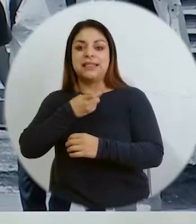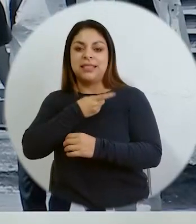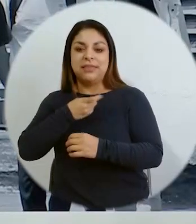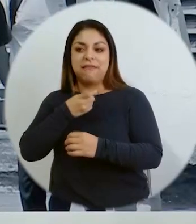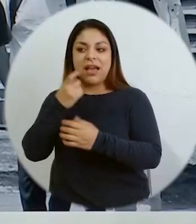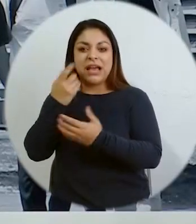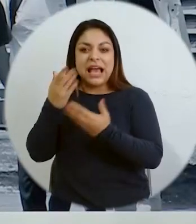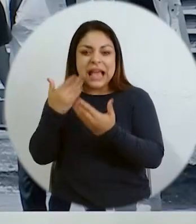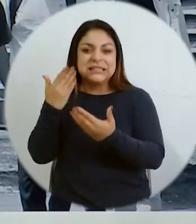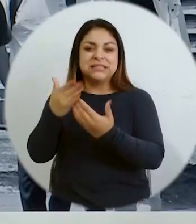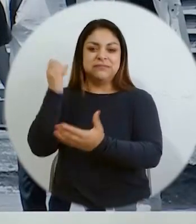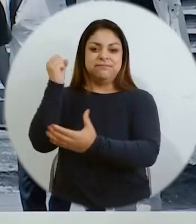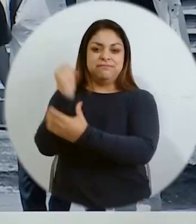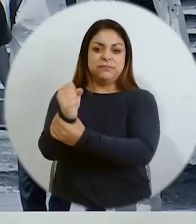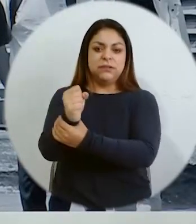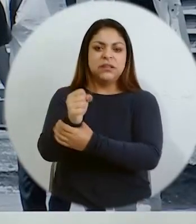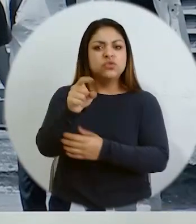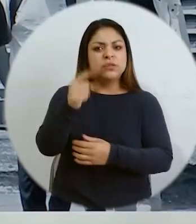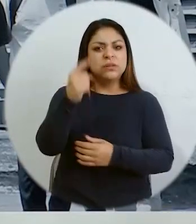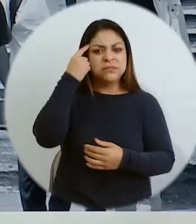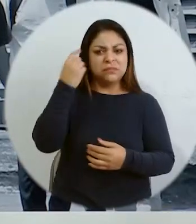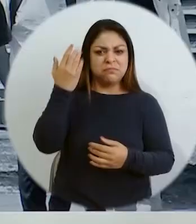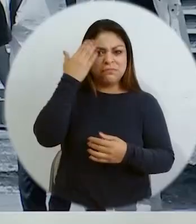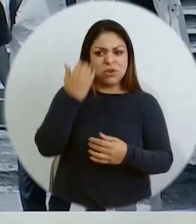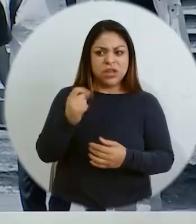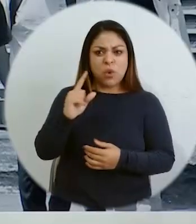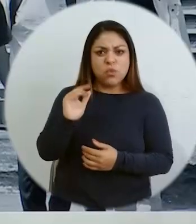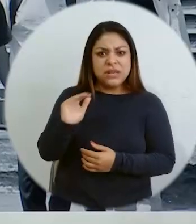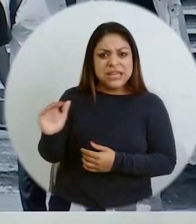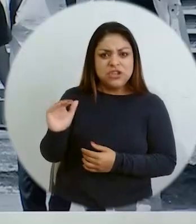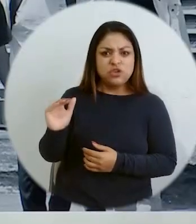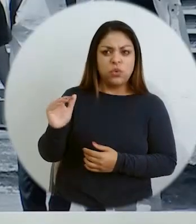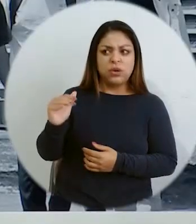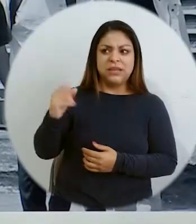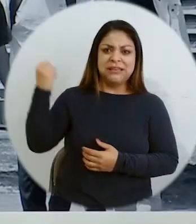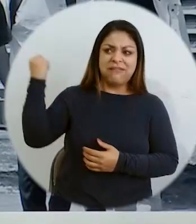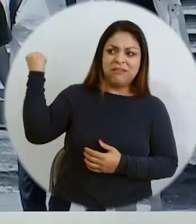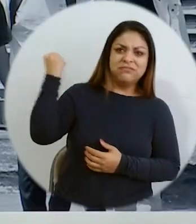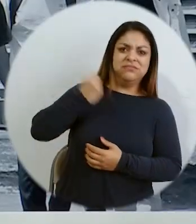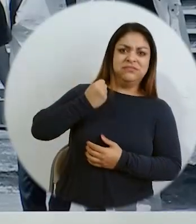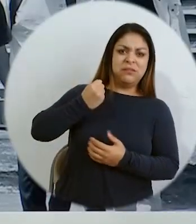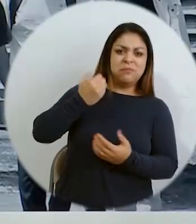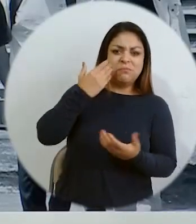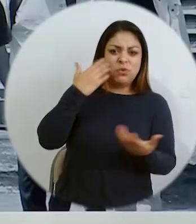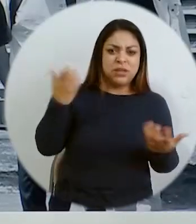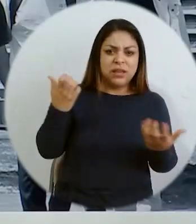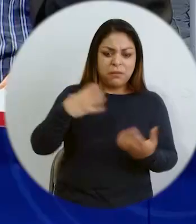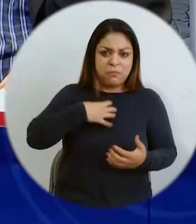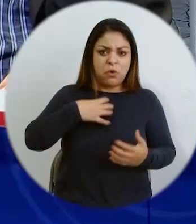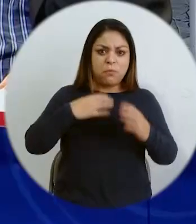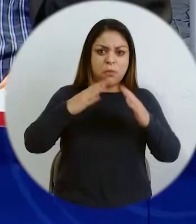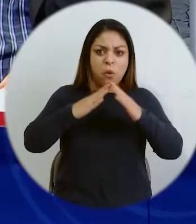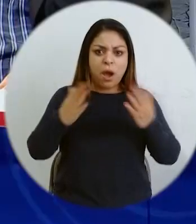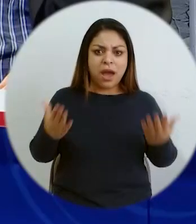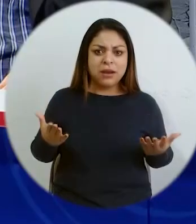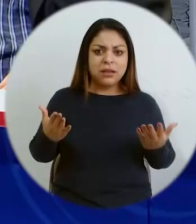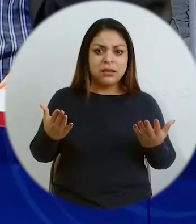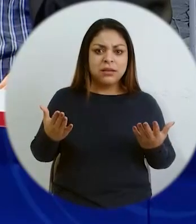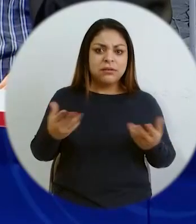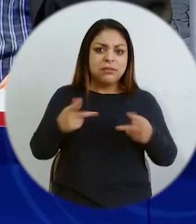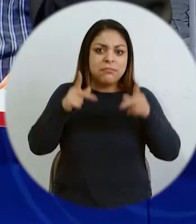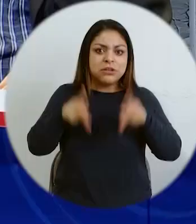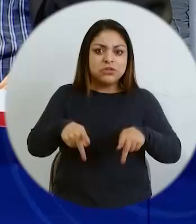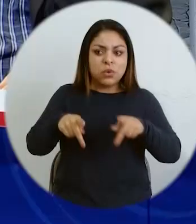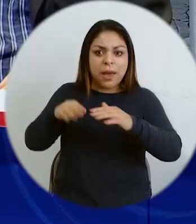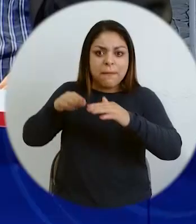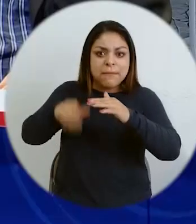homicidio. ¿Qué sucede? Que uno dice, ¿por qué una persona menor de edad está expuesta a que le quiten su vida de forma violenta? Sea en su hogar, por síndrome